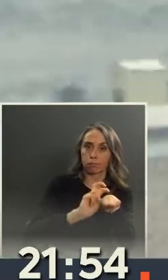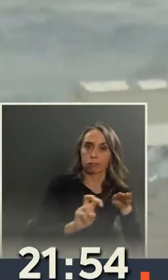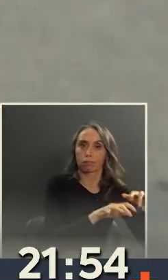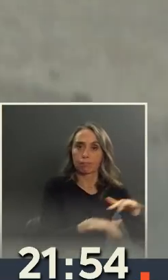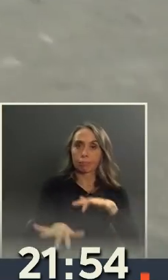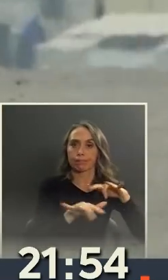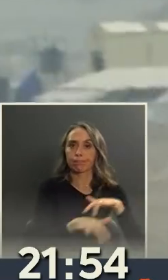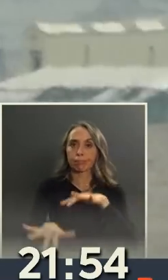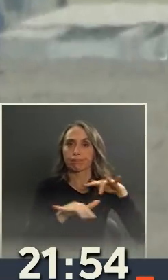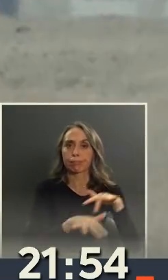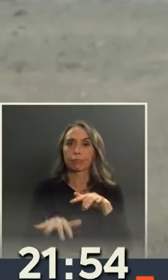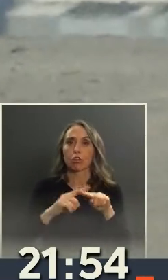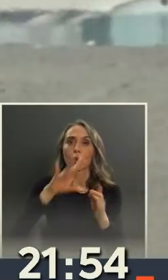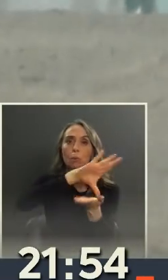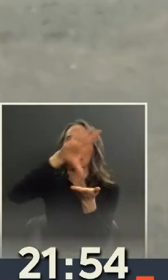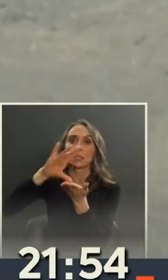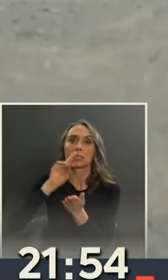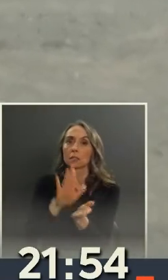Y a otro.